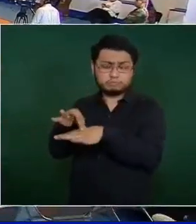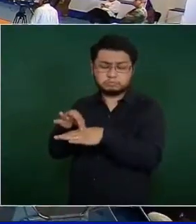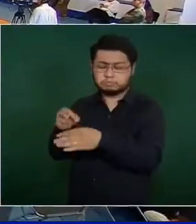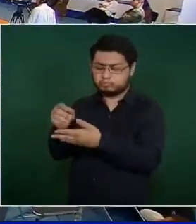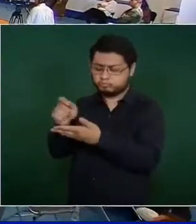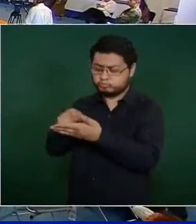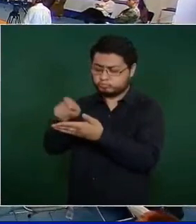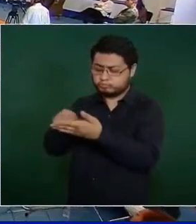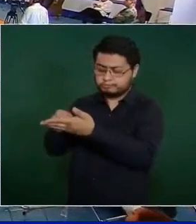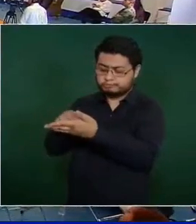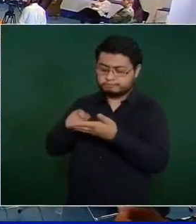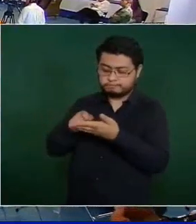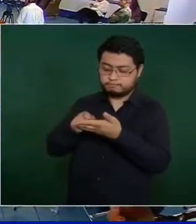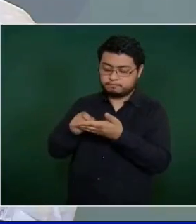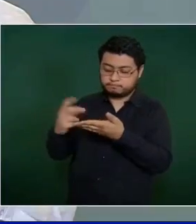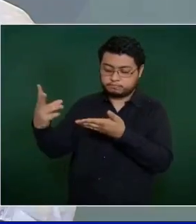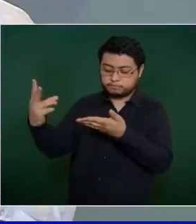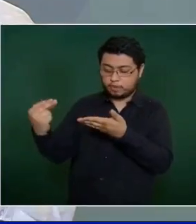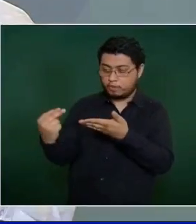no quisieron,